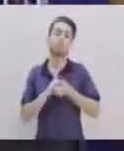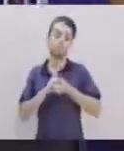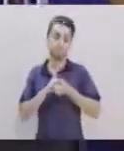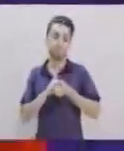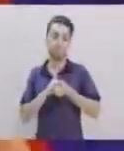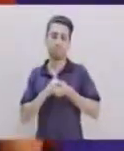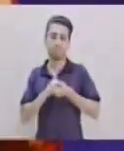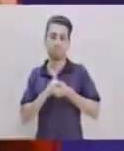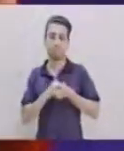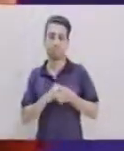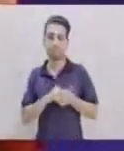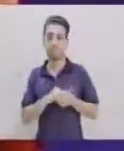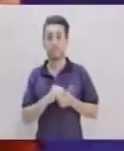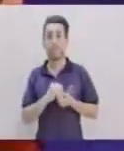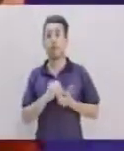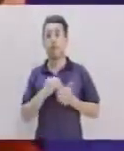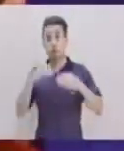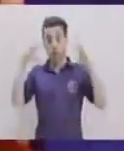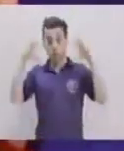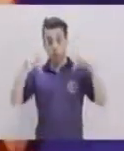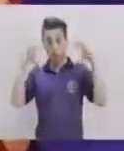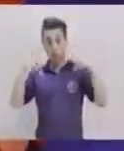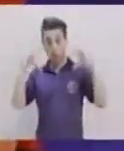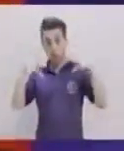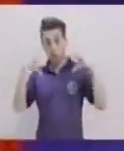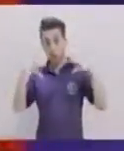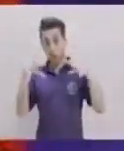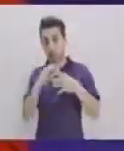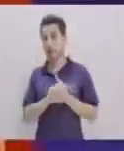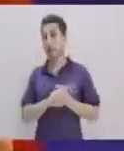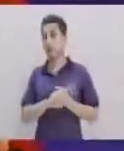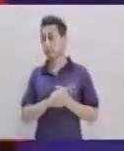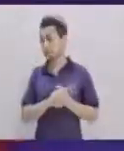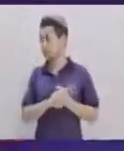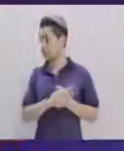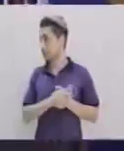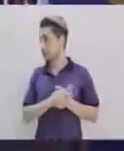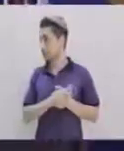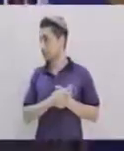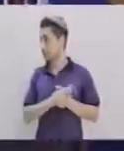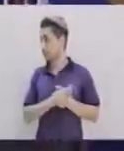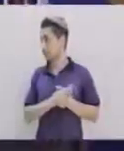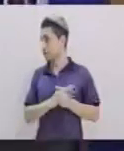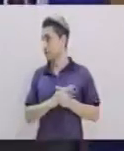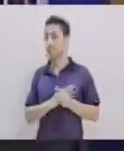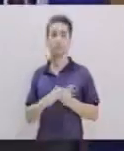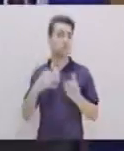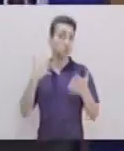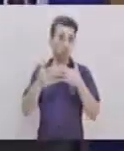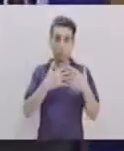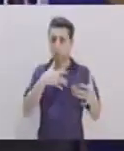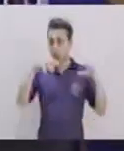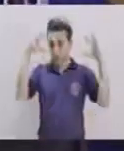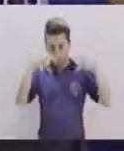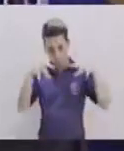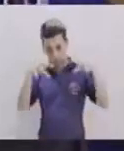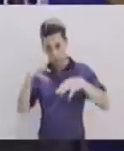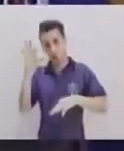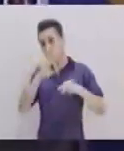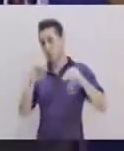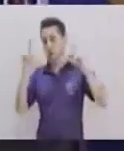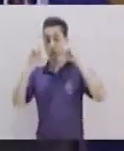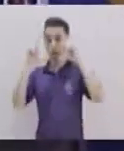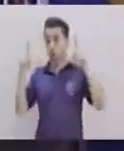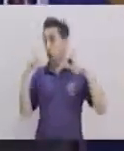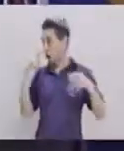llovía, cuando llueve hay gotas de lluvia, muy bien. Y cuando brillaba el sol, no